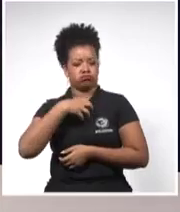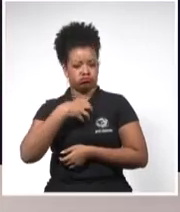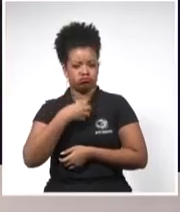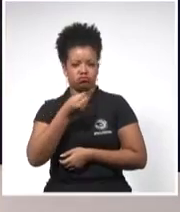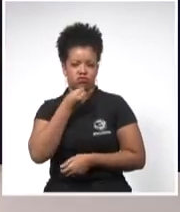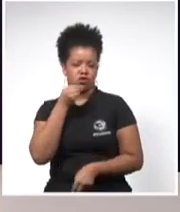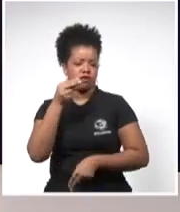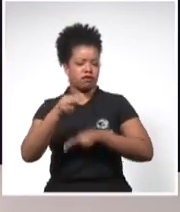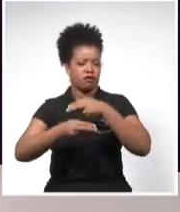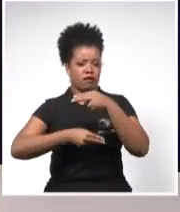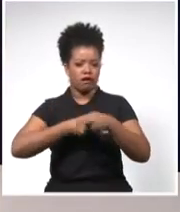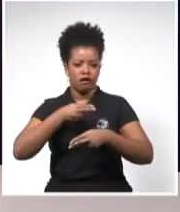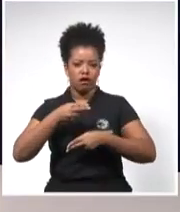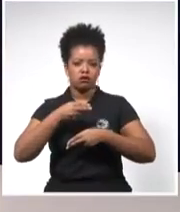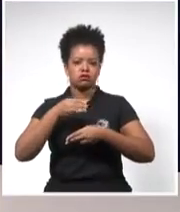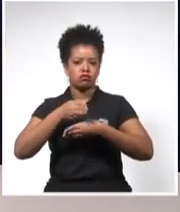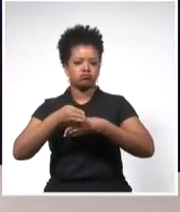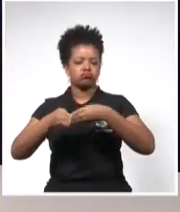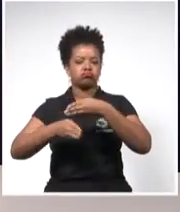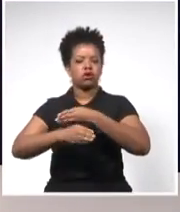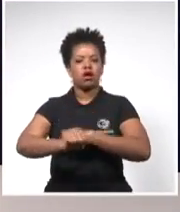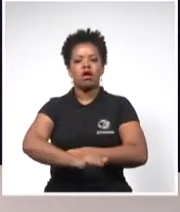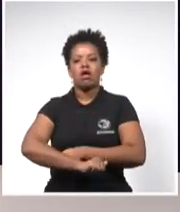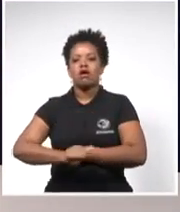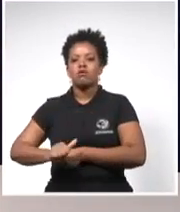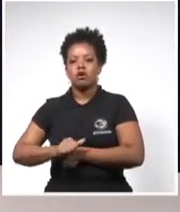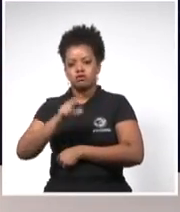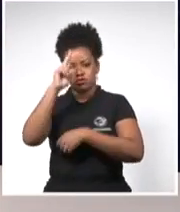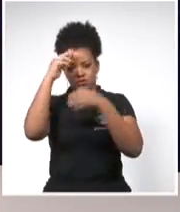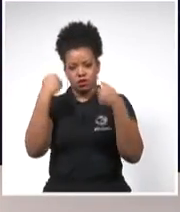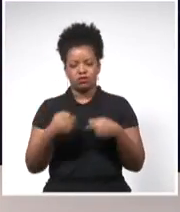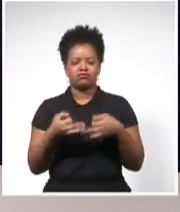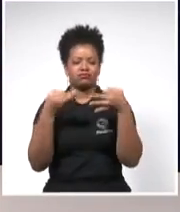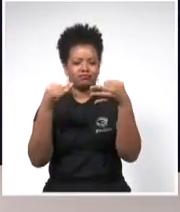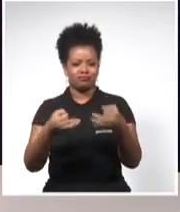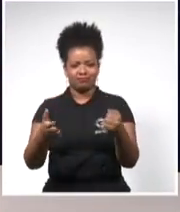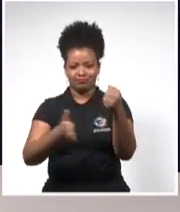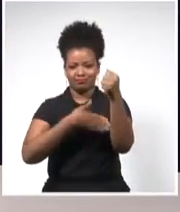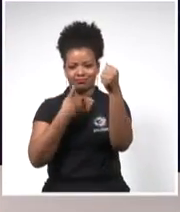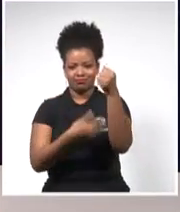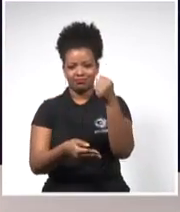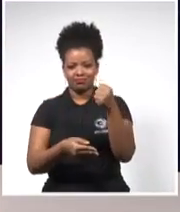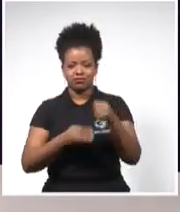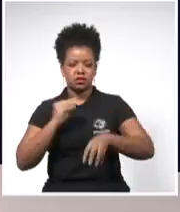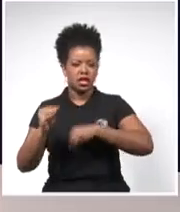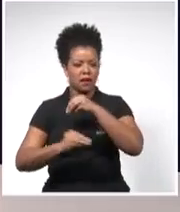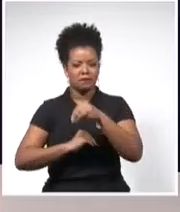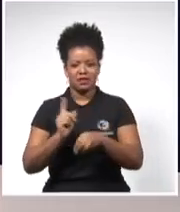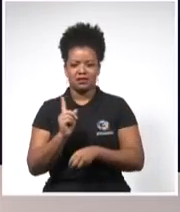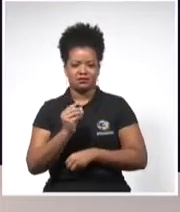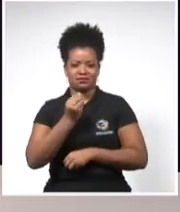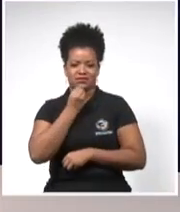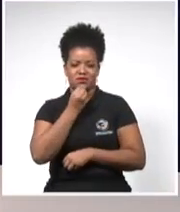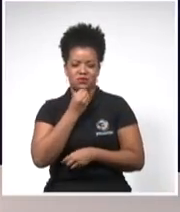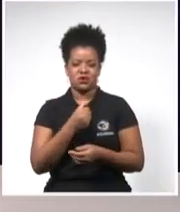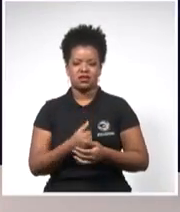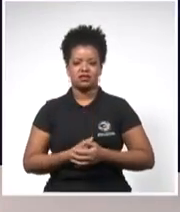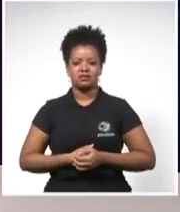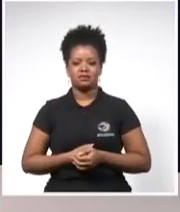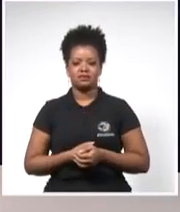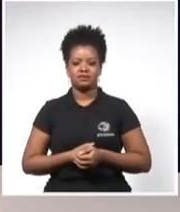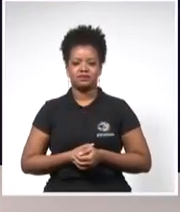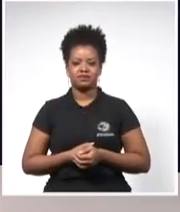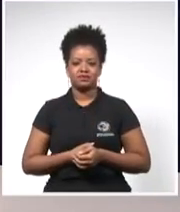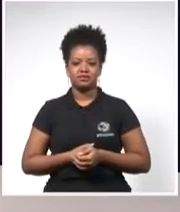construida con esfuerzos propios. Es una realidad que nadie puede cambiar. El acceso a la salud es un derecho